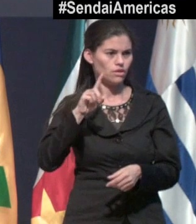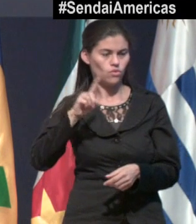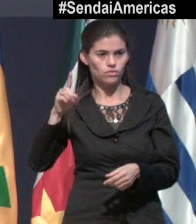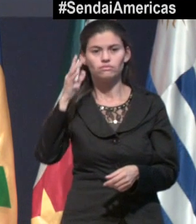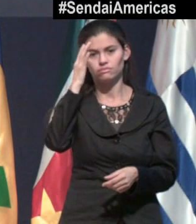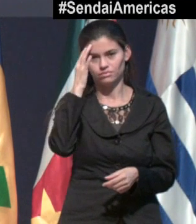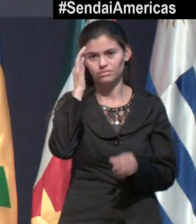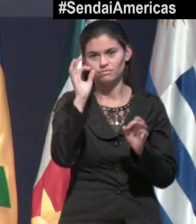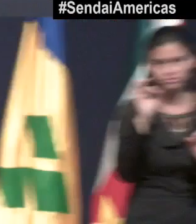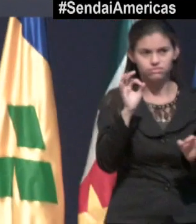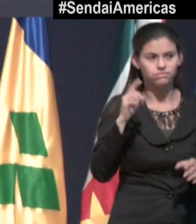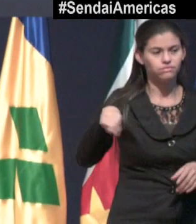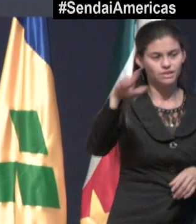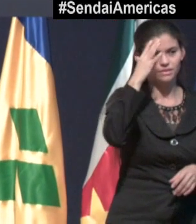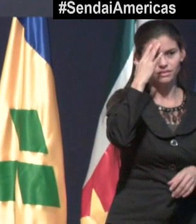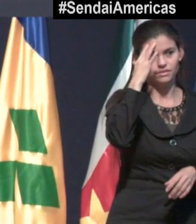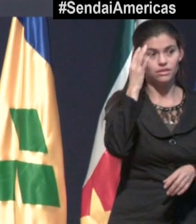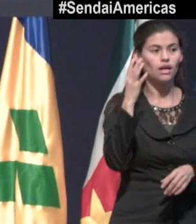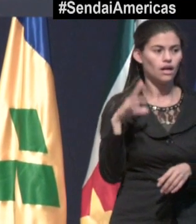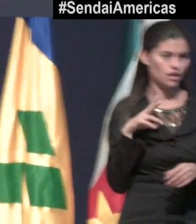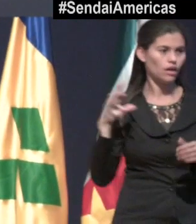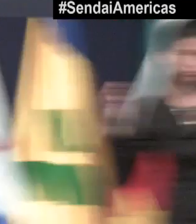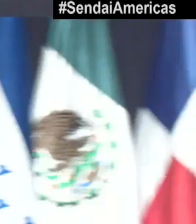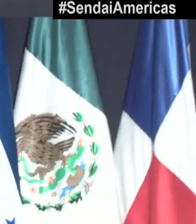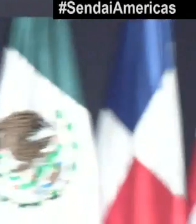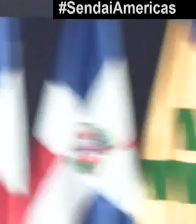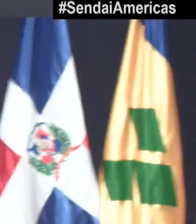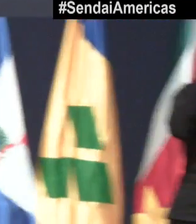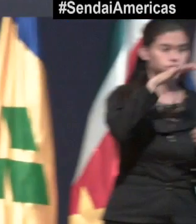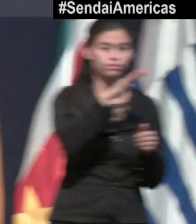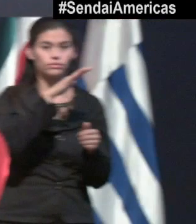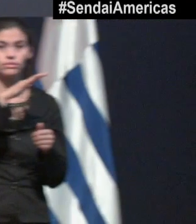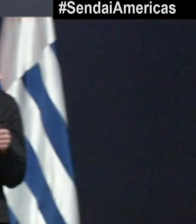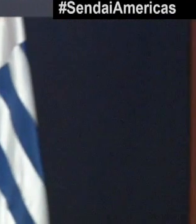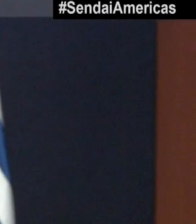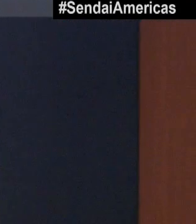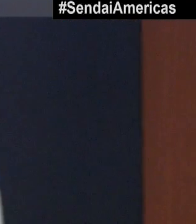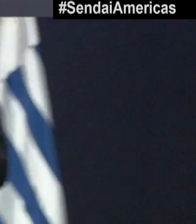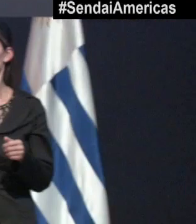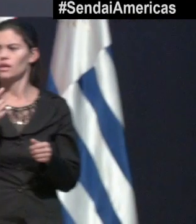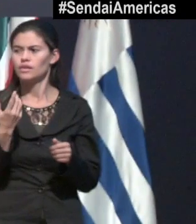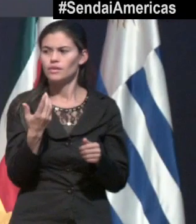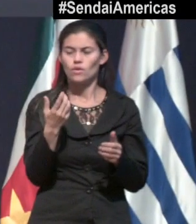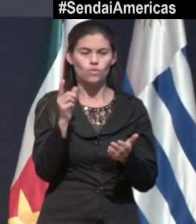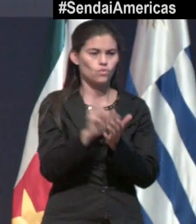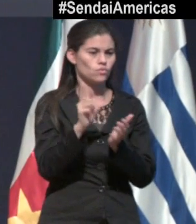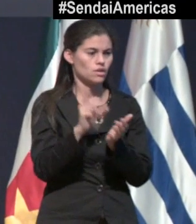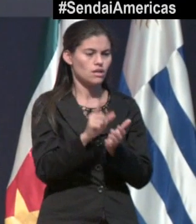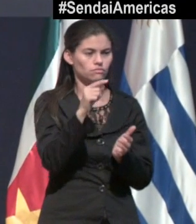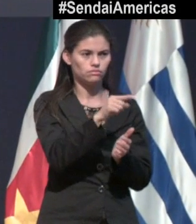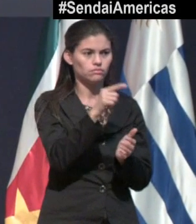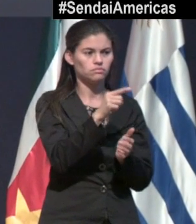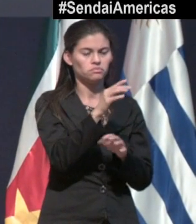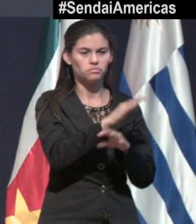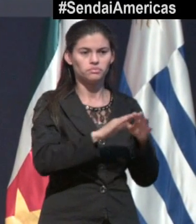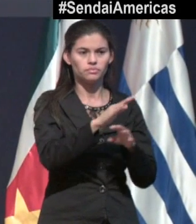todos sabemos. Tuvimos un tsunami que luego afectó un planta nuclear y